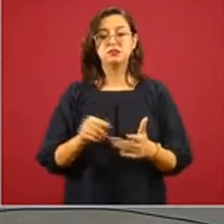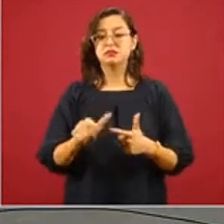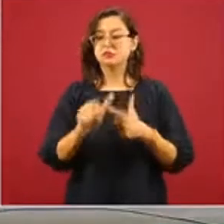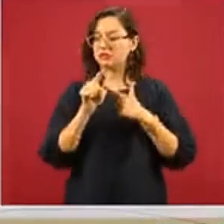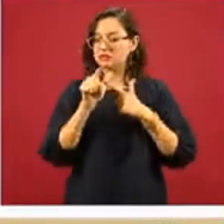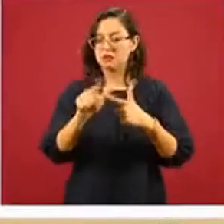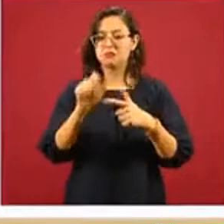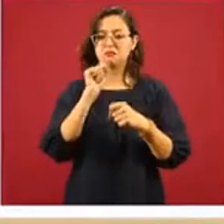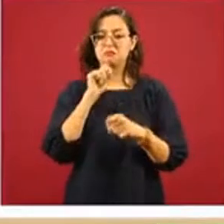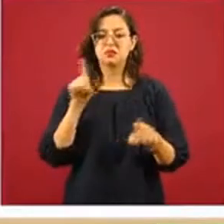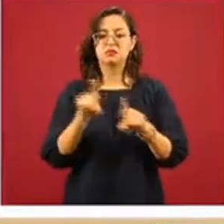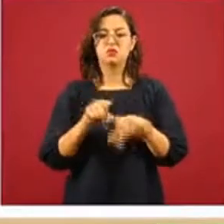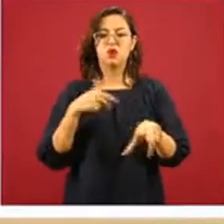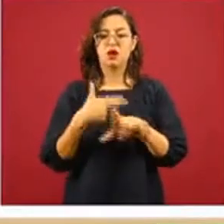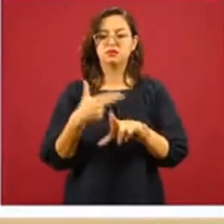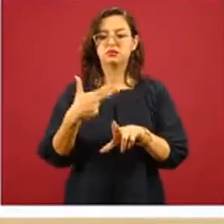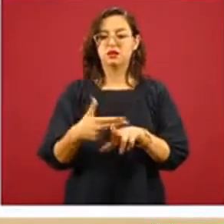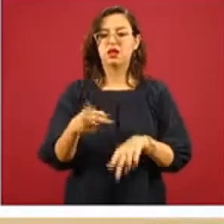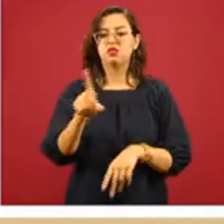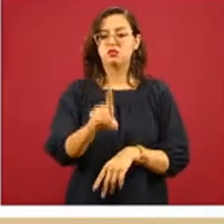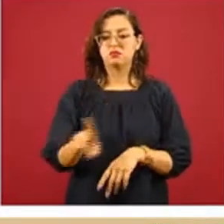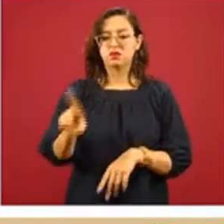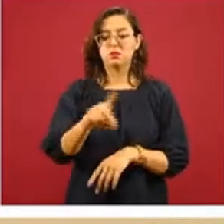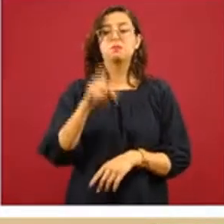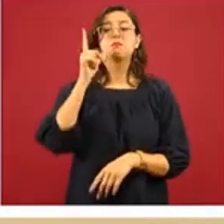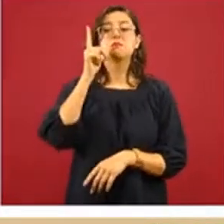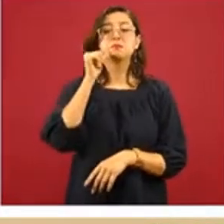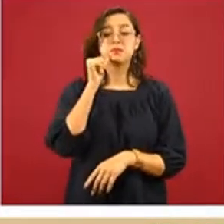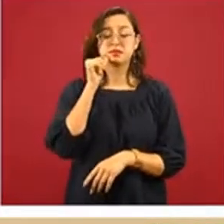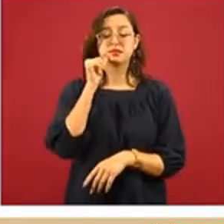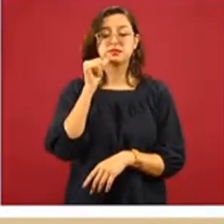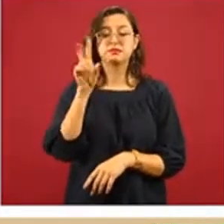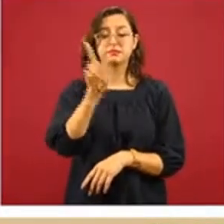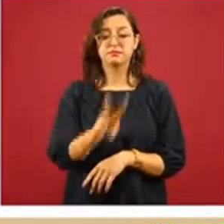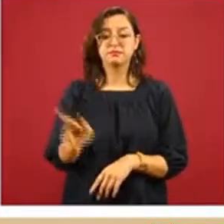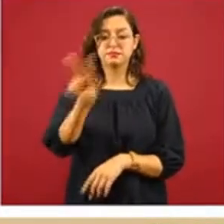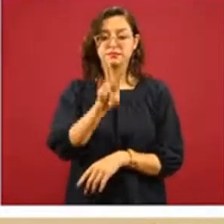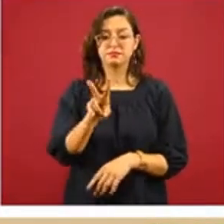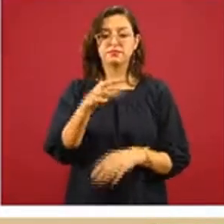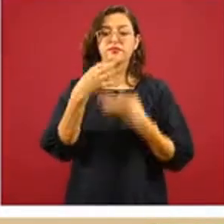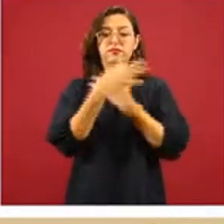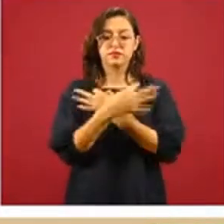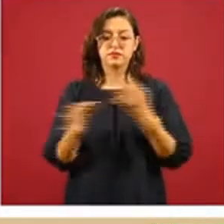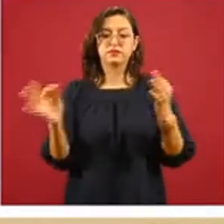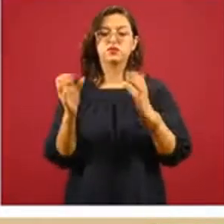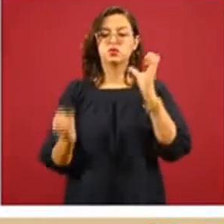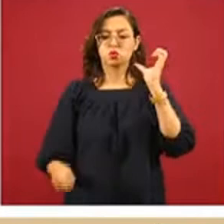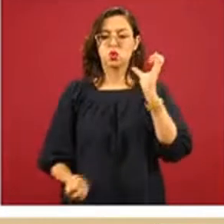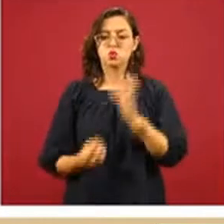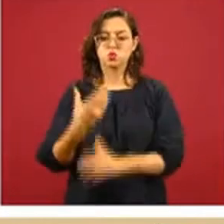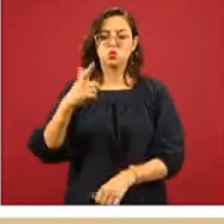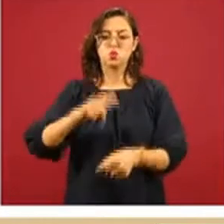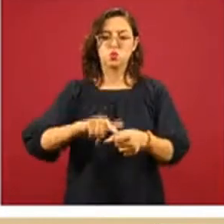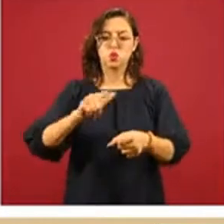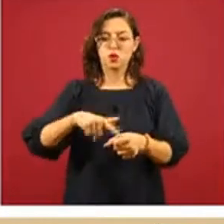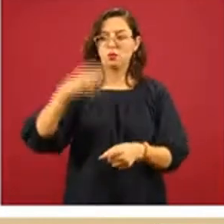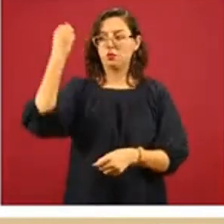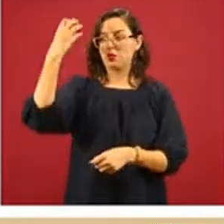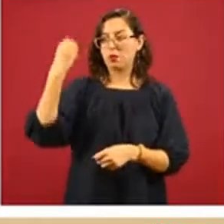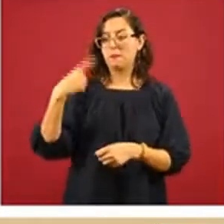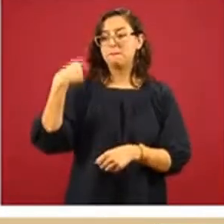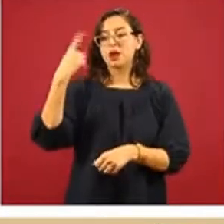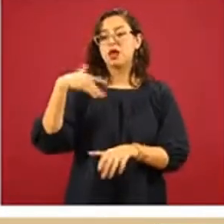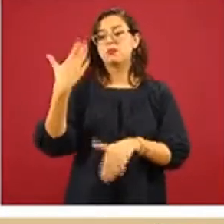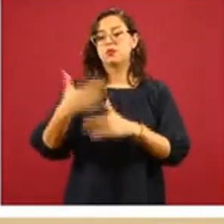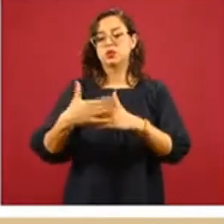el día domingo. El día de mañana, viernes, se presentará el semáforo que tendrá vigencia la próxima